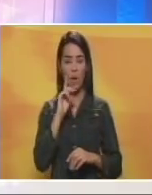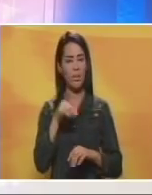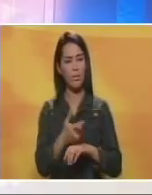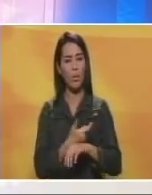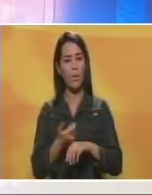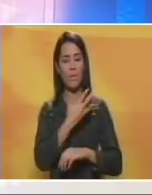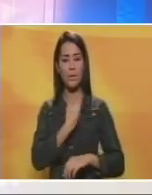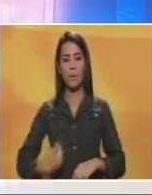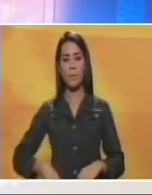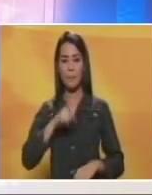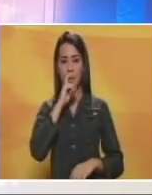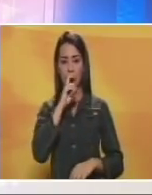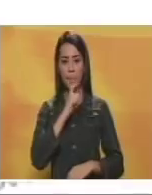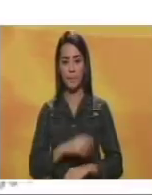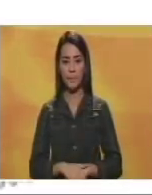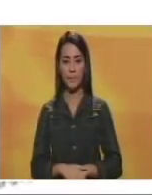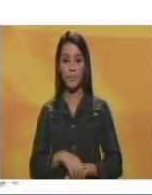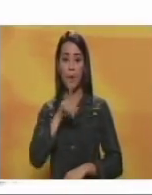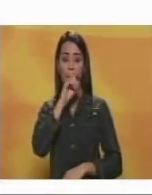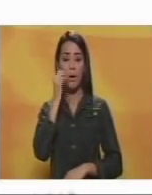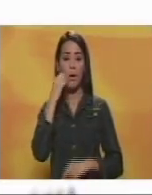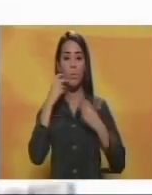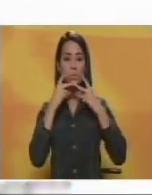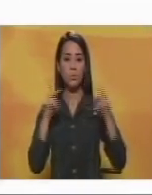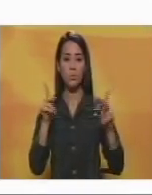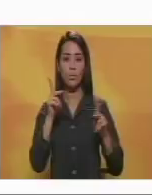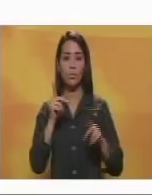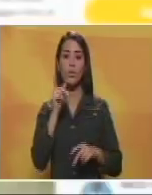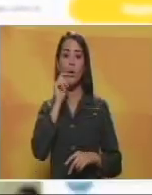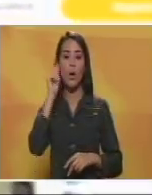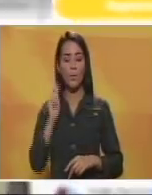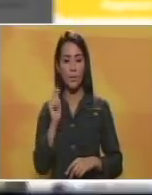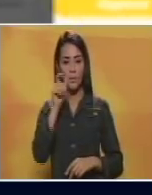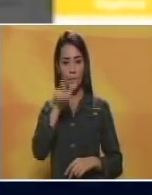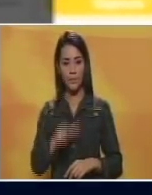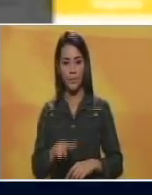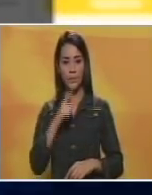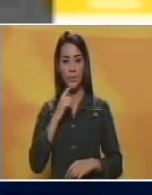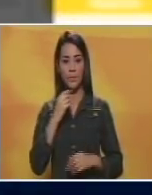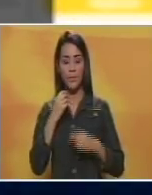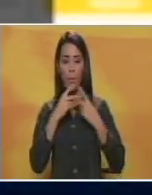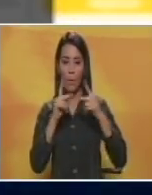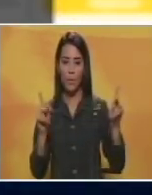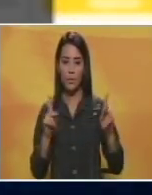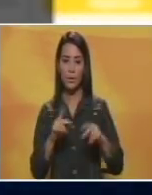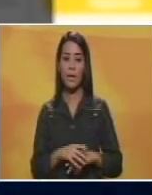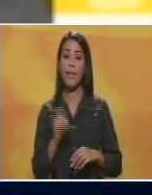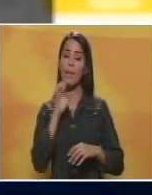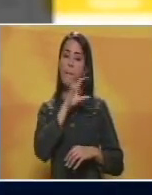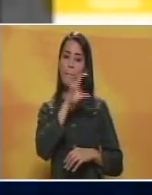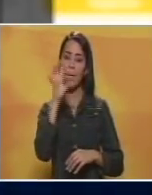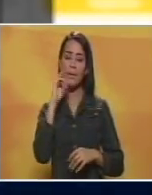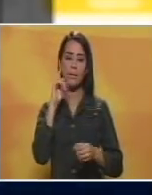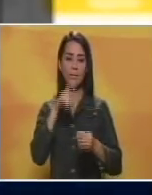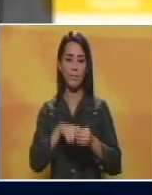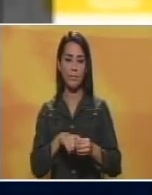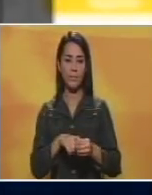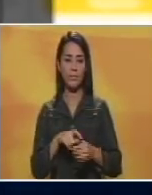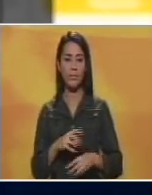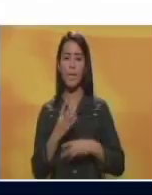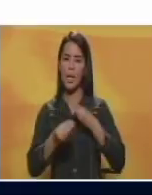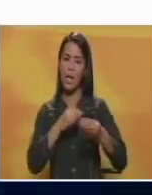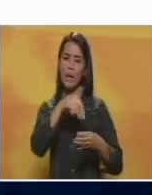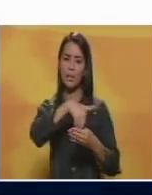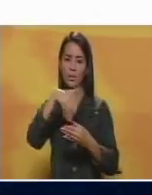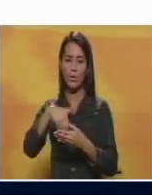de Nicolás Maduro. A través de su cuenta en Twitter, el parlamentario destacó que la petición generalizada de los países miembros es que se hagan